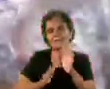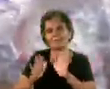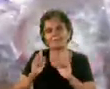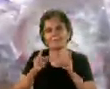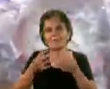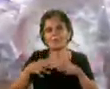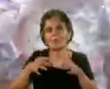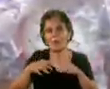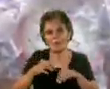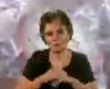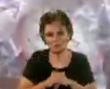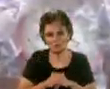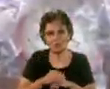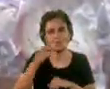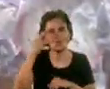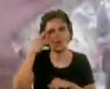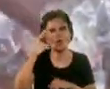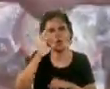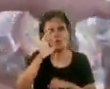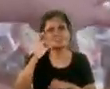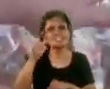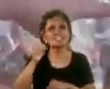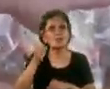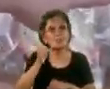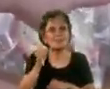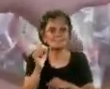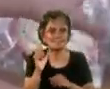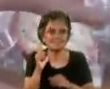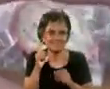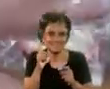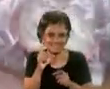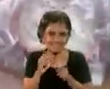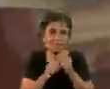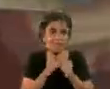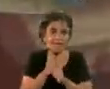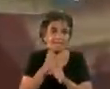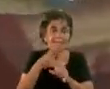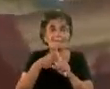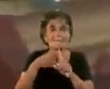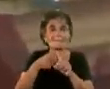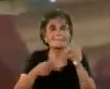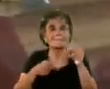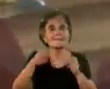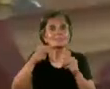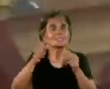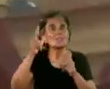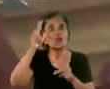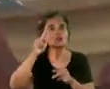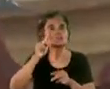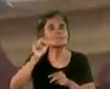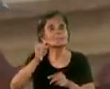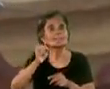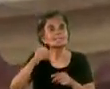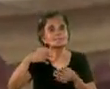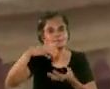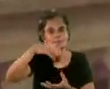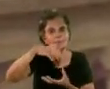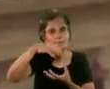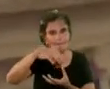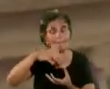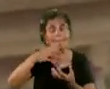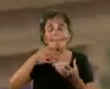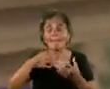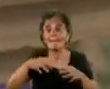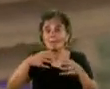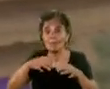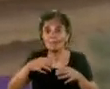huevos de Pascua. Desde 900 pesos, el más chiquito, hasta este que es de medio kilo en 8000. Ya tengo como 20 huevos pedidos, son las personas